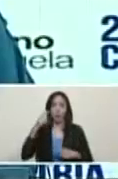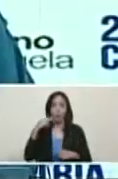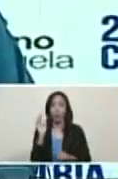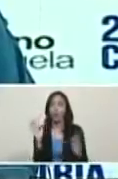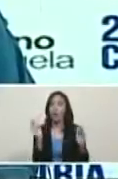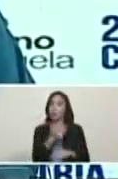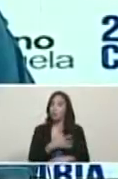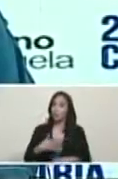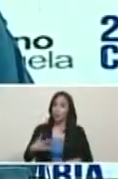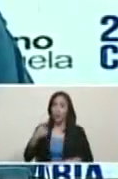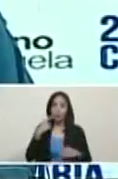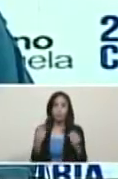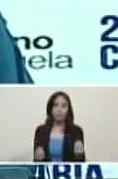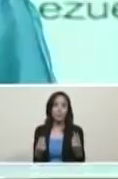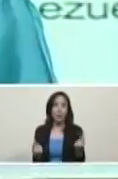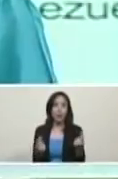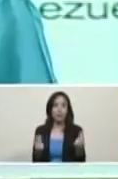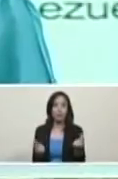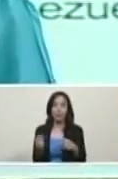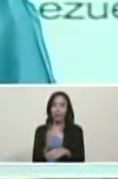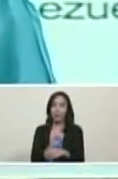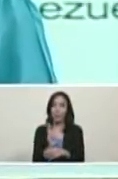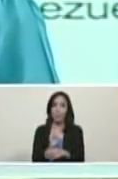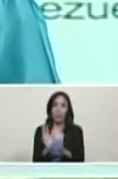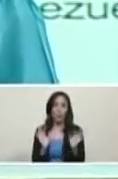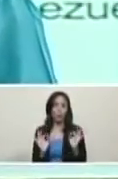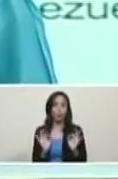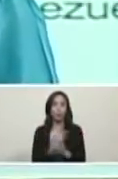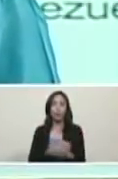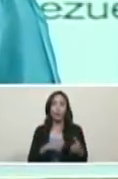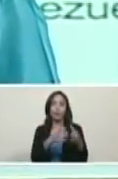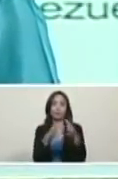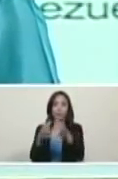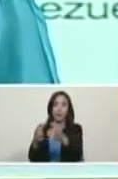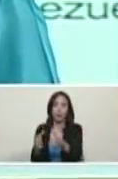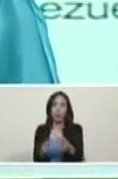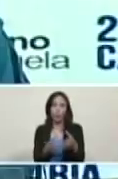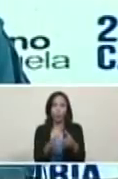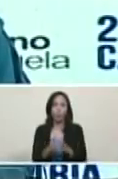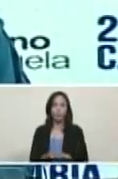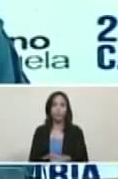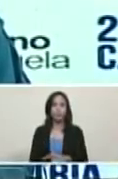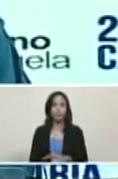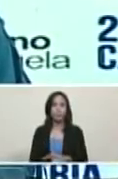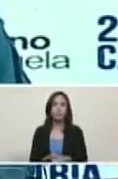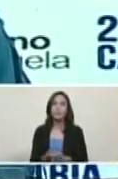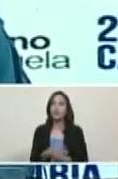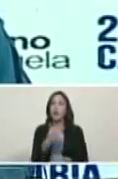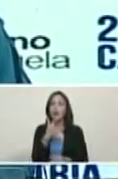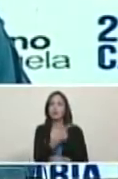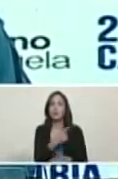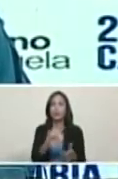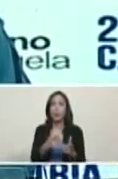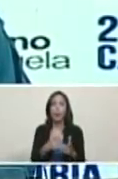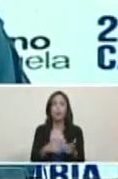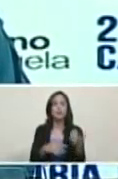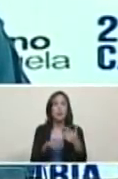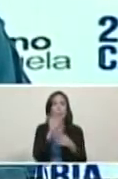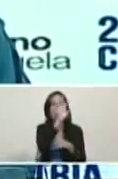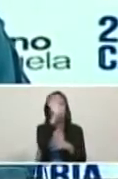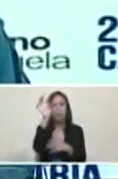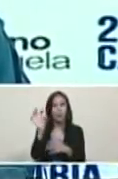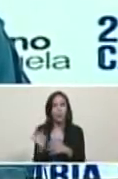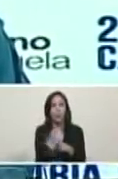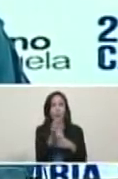pronto que todo este mapeo social, como lo han llamado las compañeras, toda esta